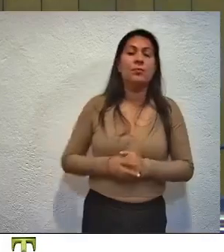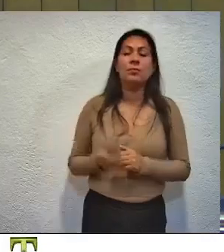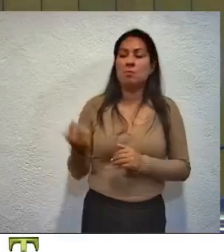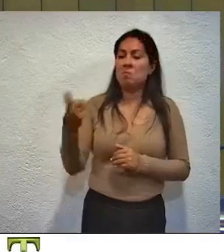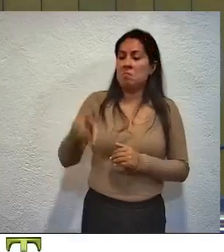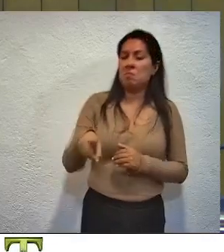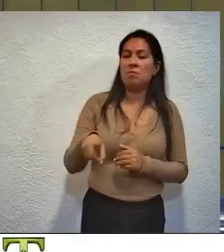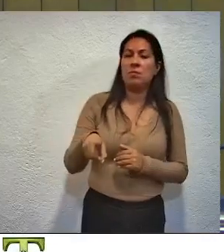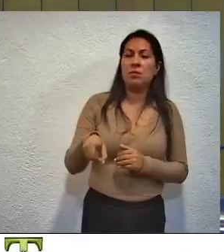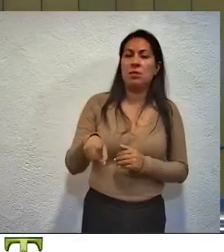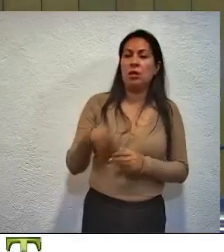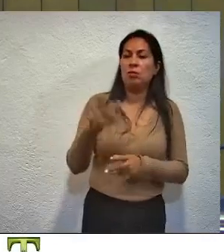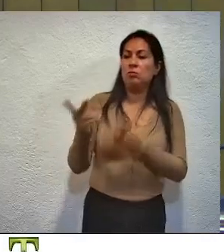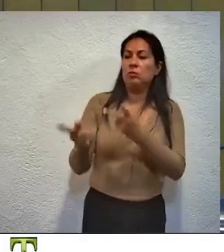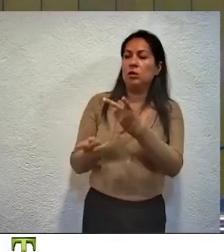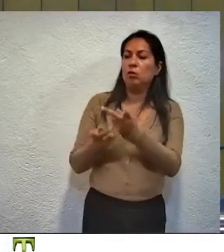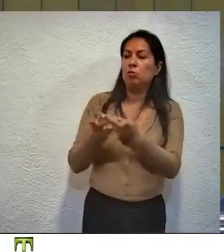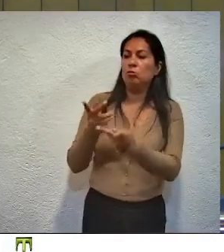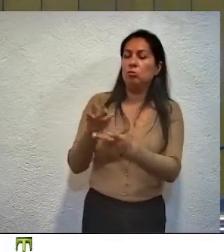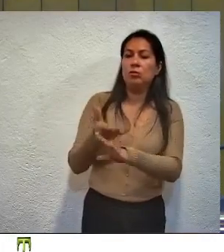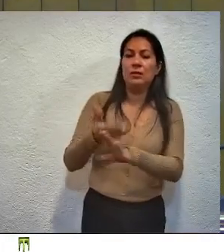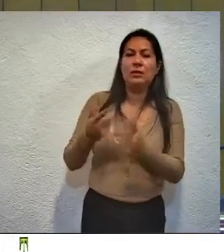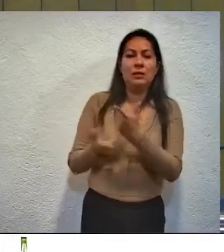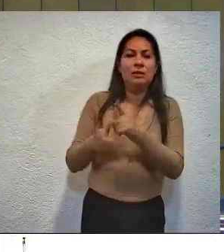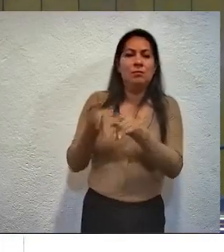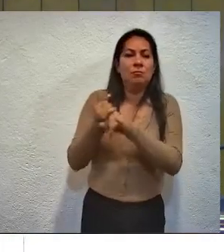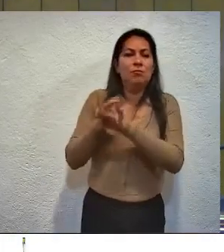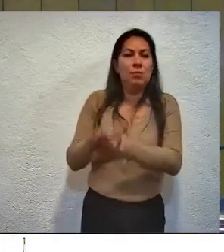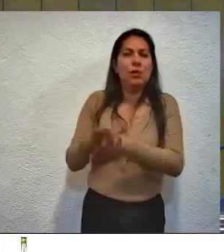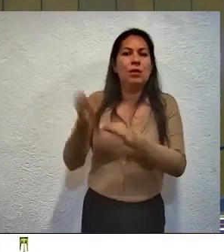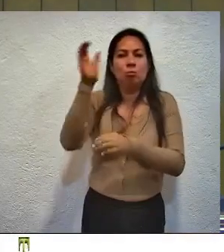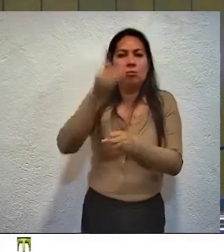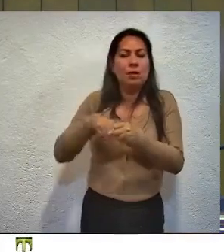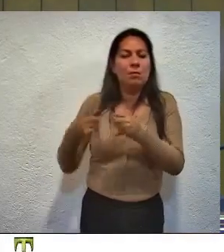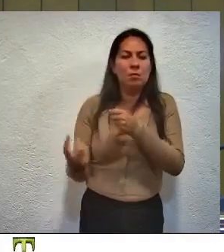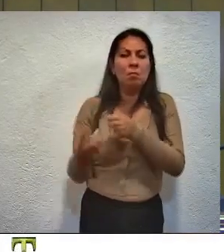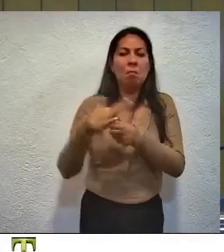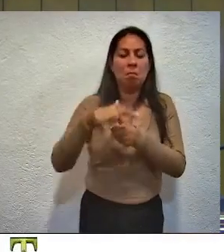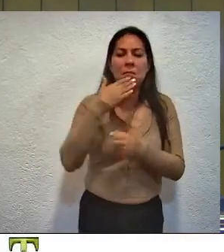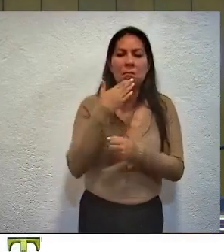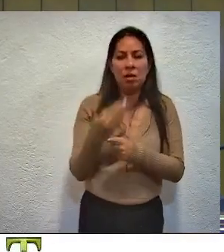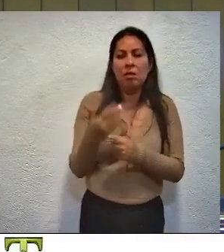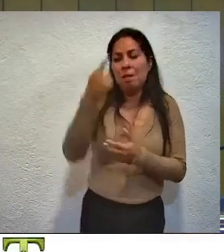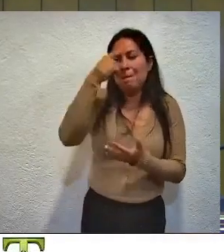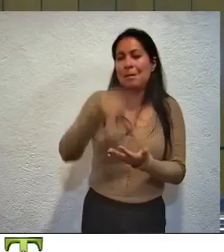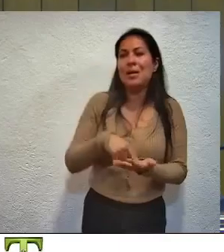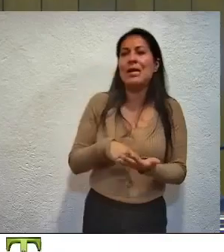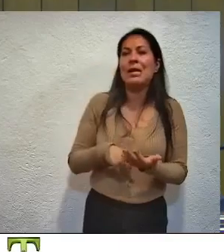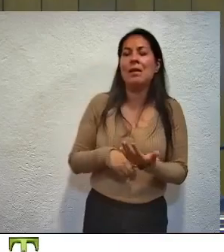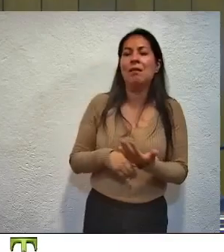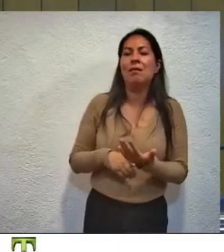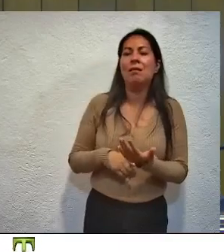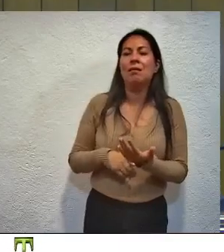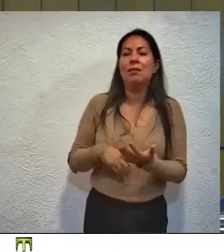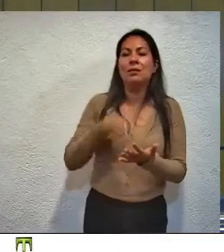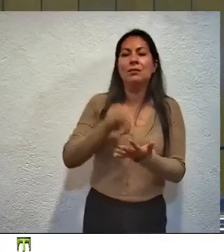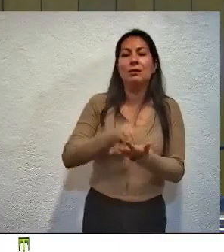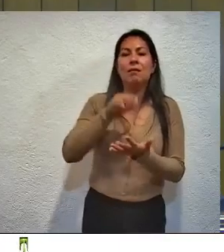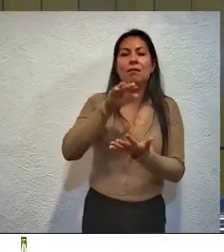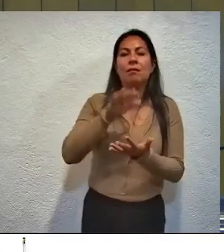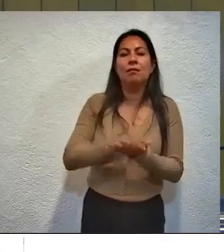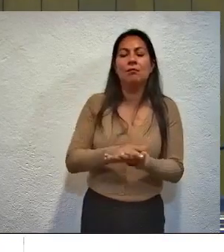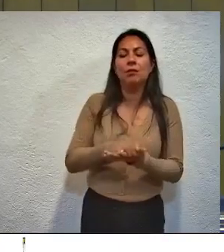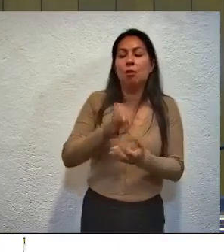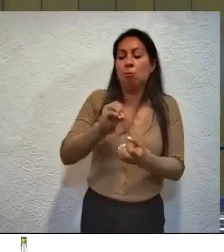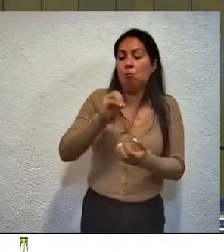ordena una consulta previa, libre, informada, culturalmente adecuada, para que se ratifique o